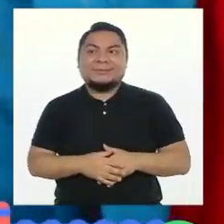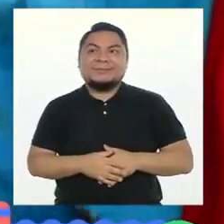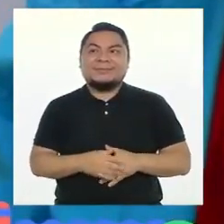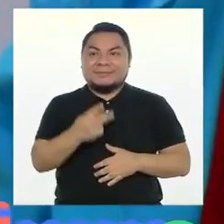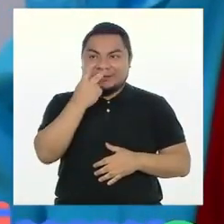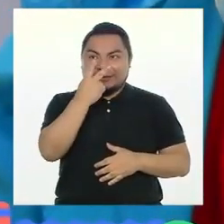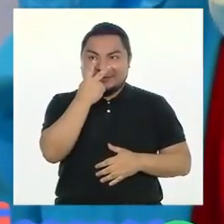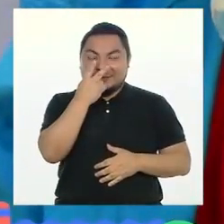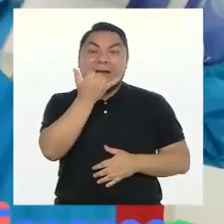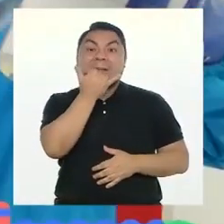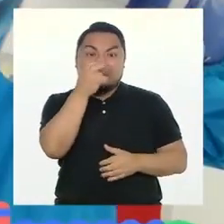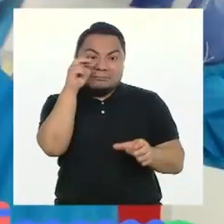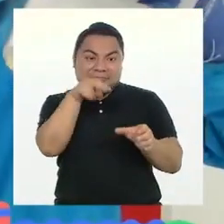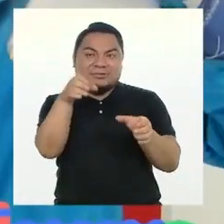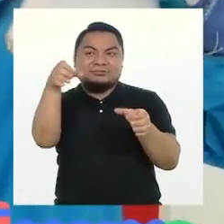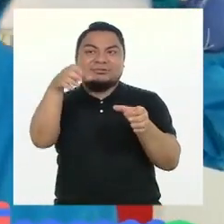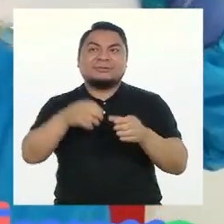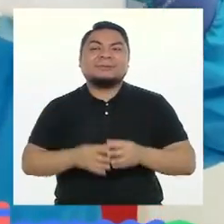Y mira lo que pasa.